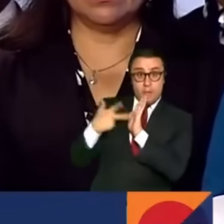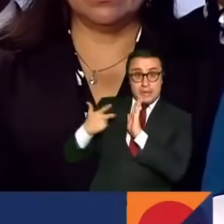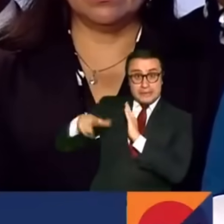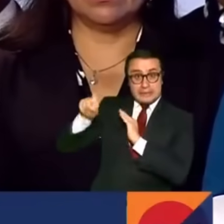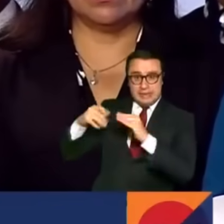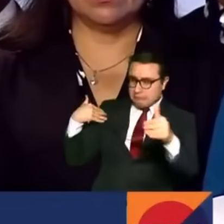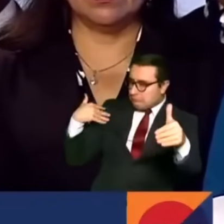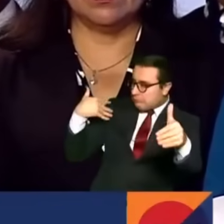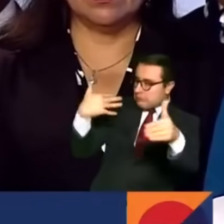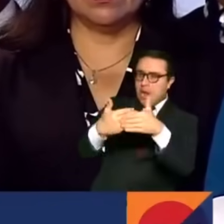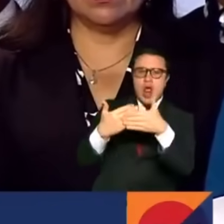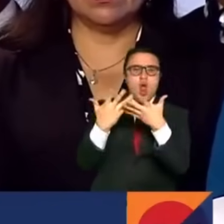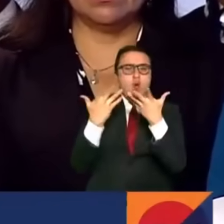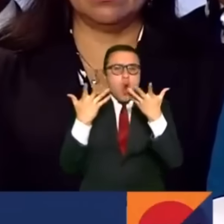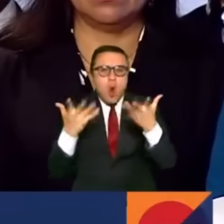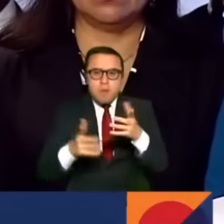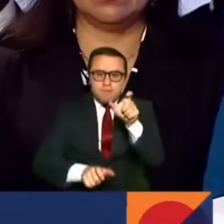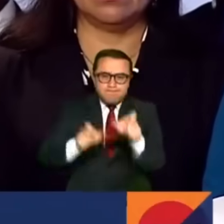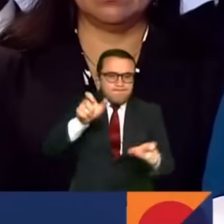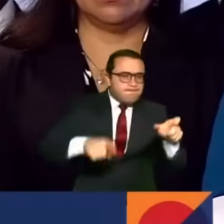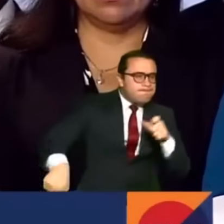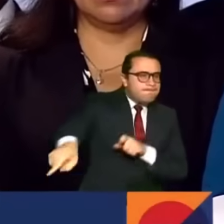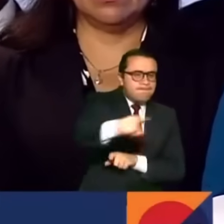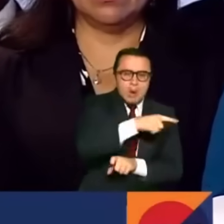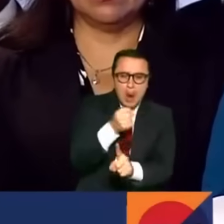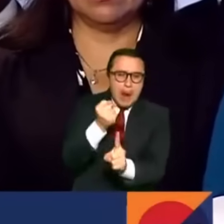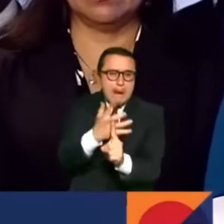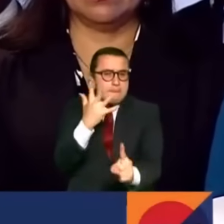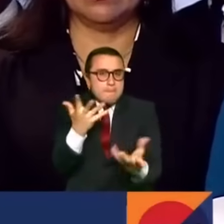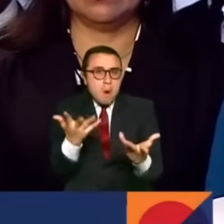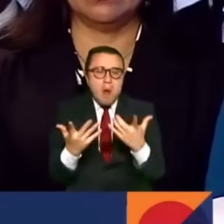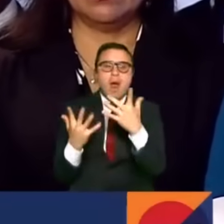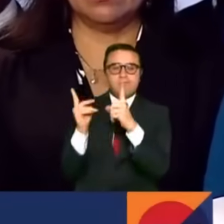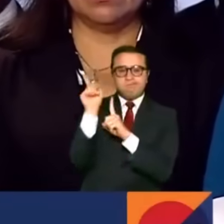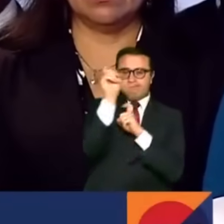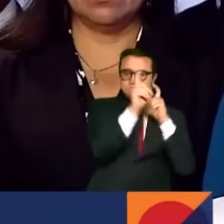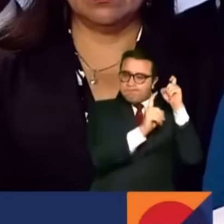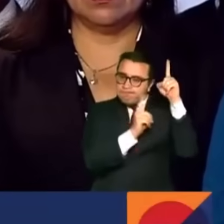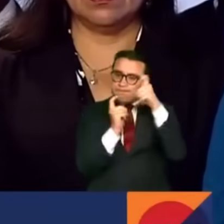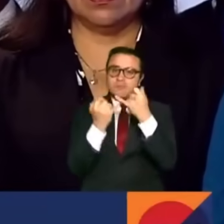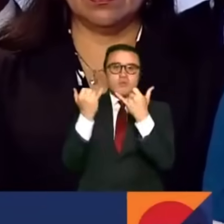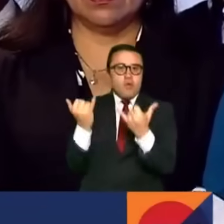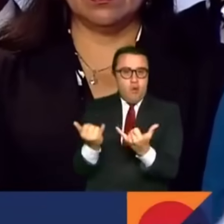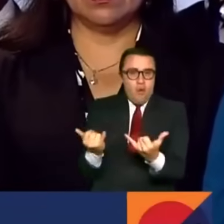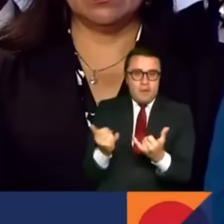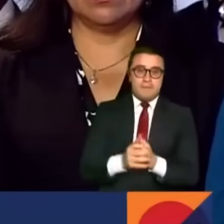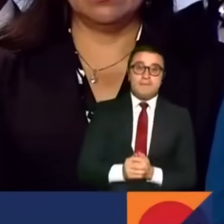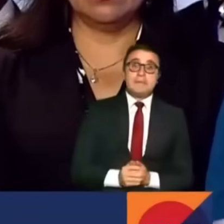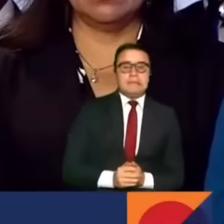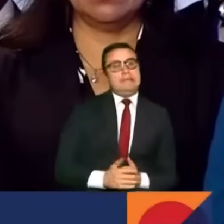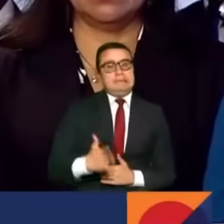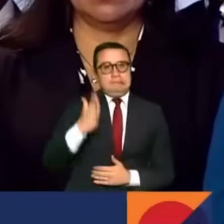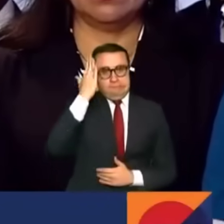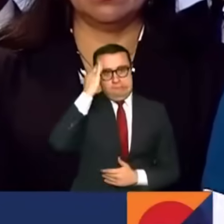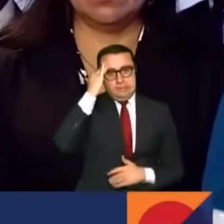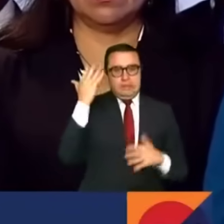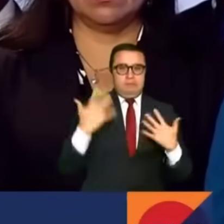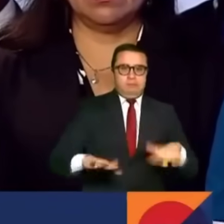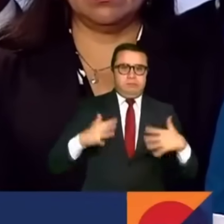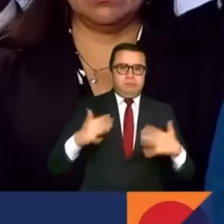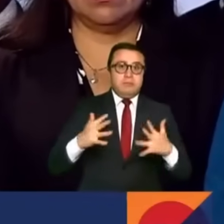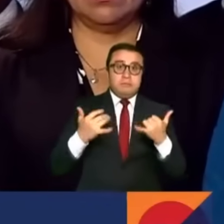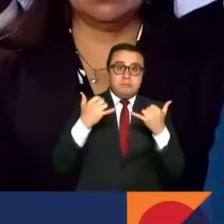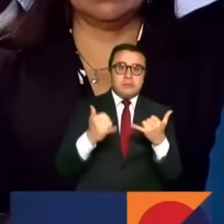críticos que han llegado a cada ángulo y a cada persona de la sociedad colombiana. Nuevamente, en un cambio rápido dentro de